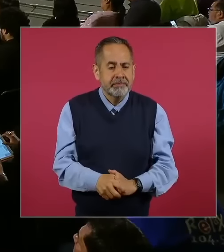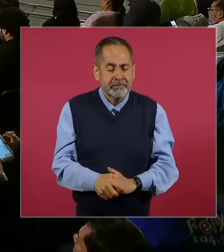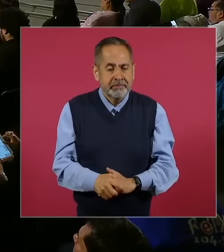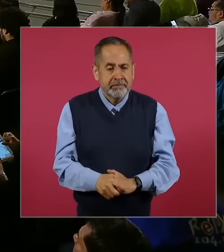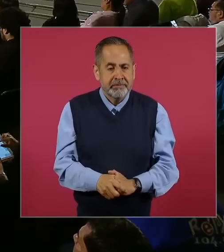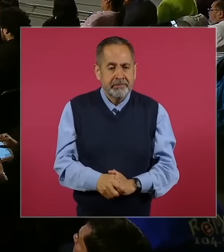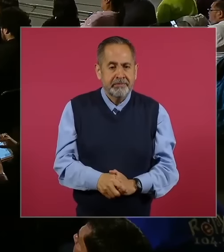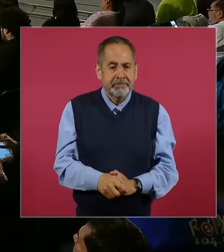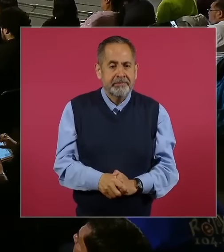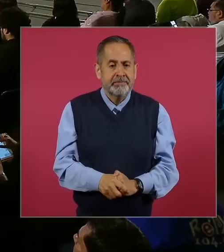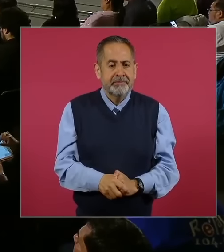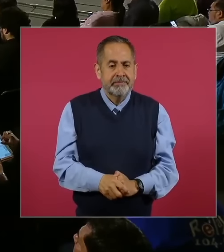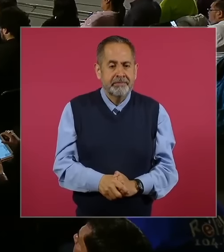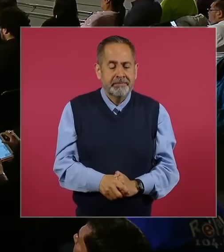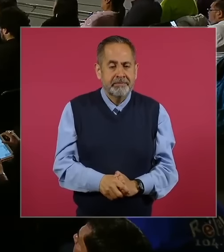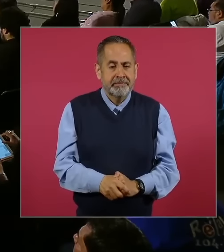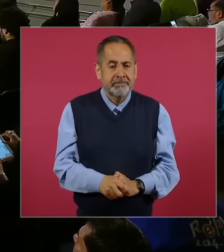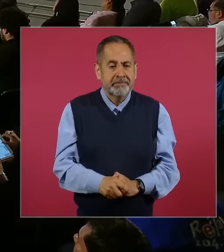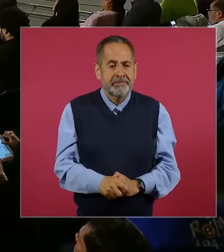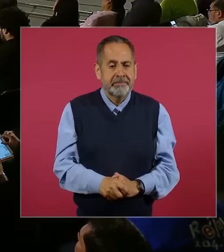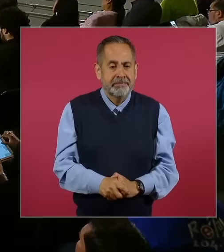Adelante.